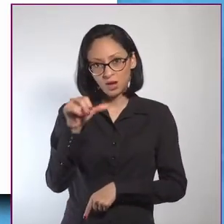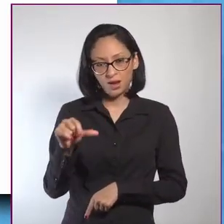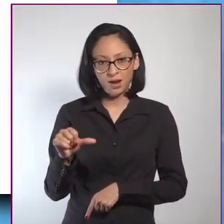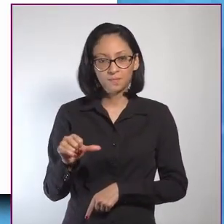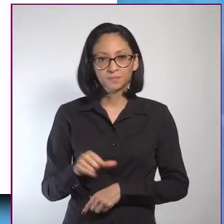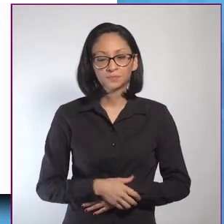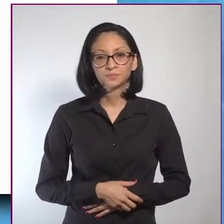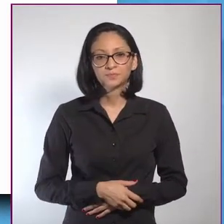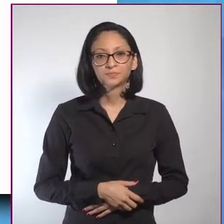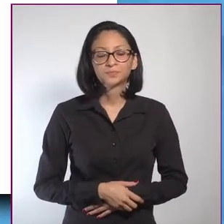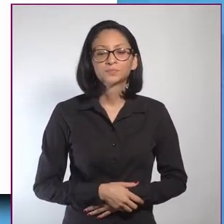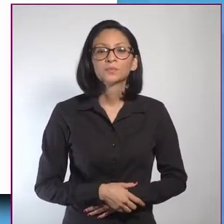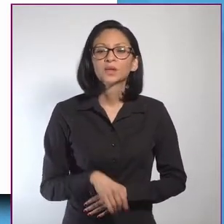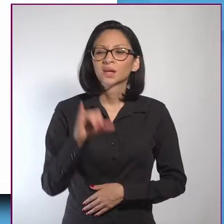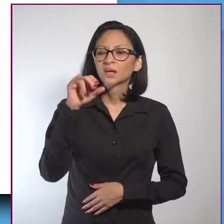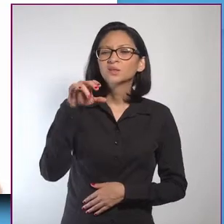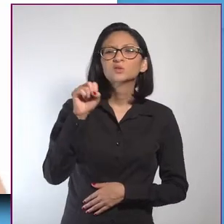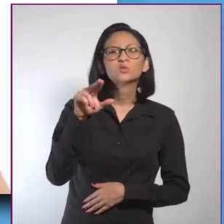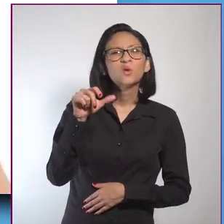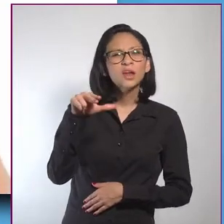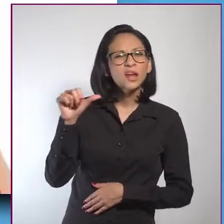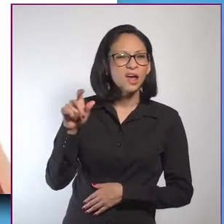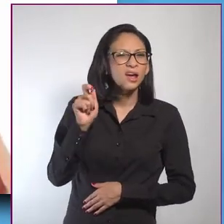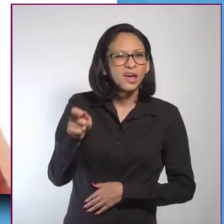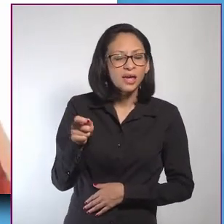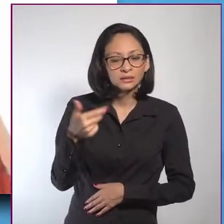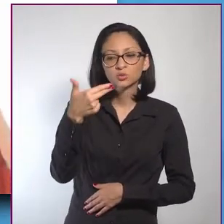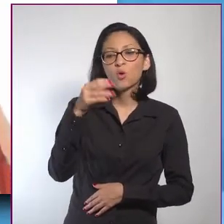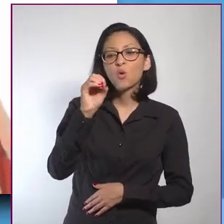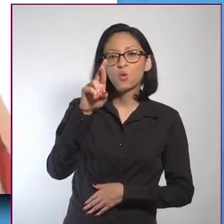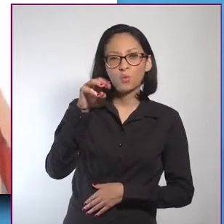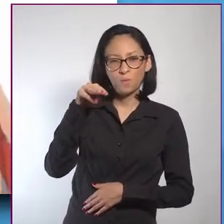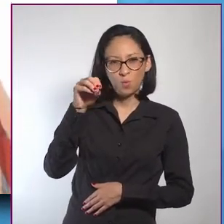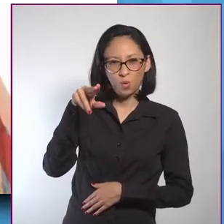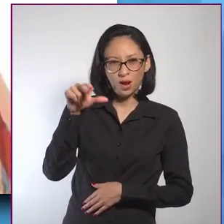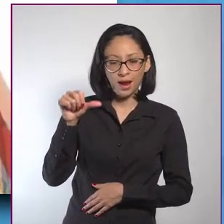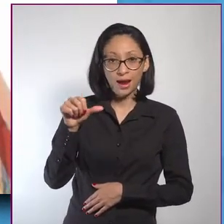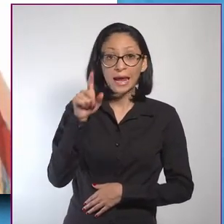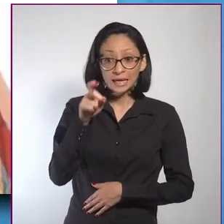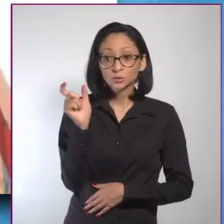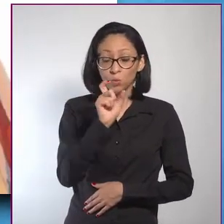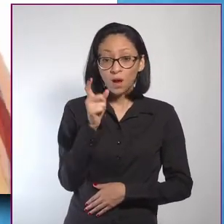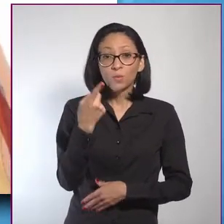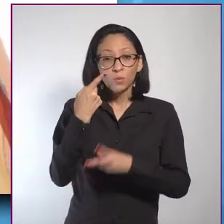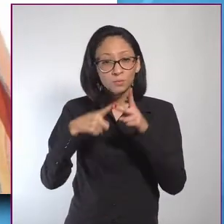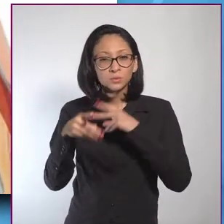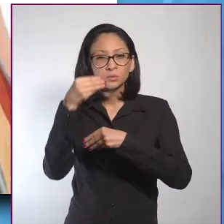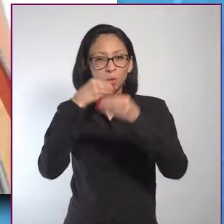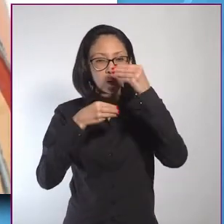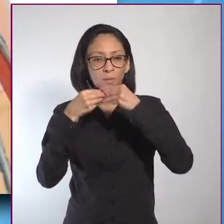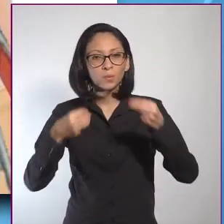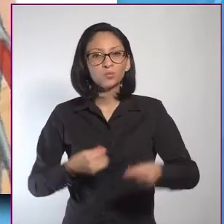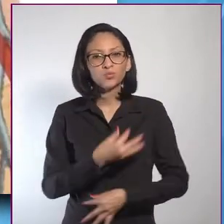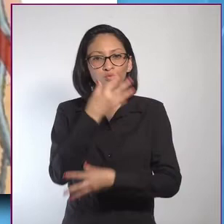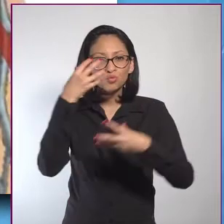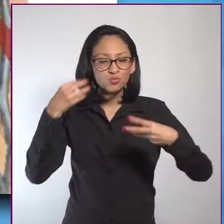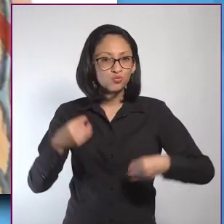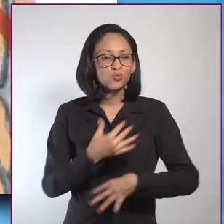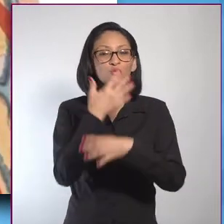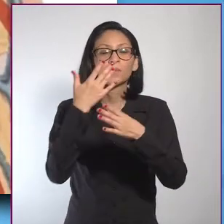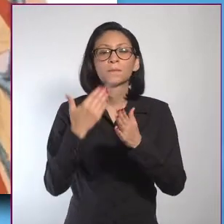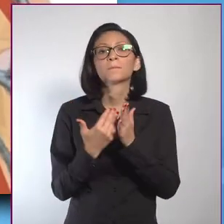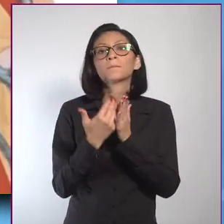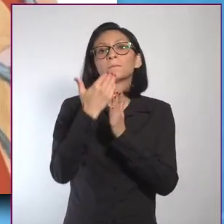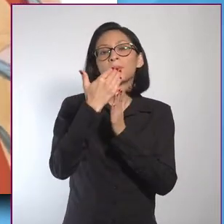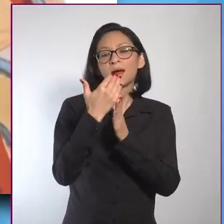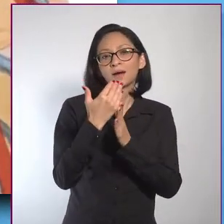La insulina es una hormona que se produce en el páncreas y que se libera cuando comemos al aumentar nuestros niveles de